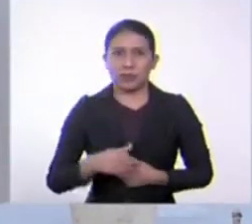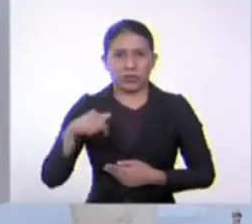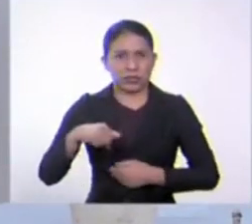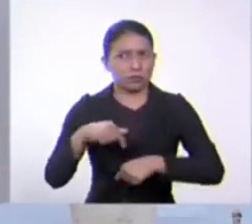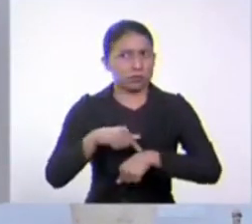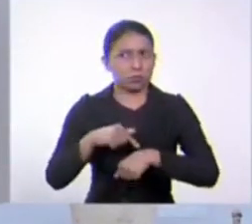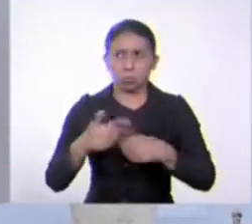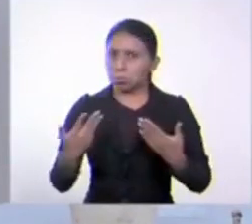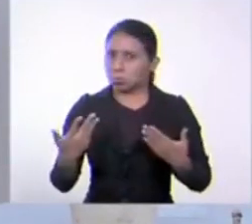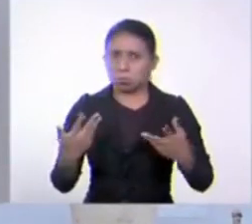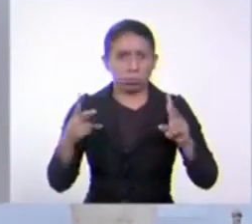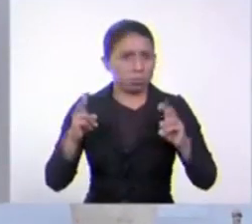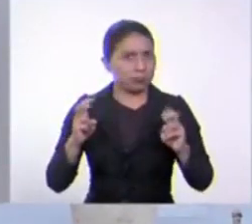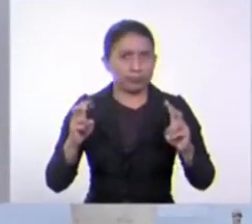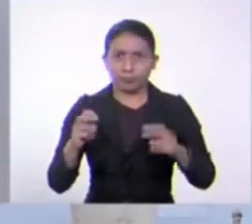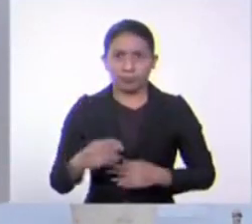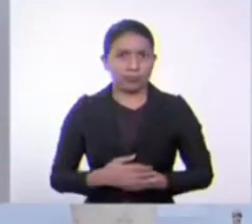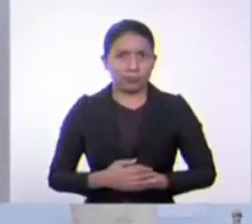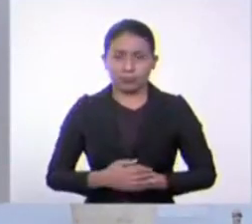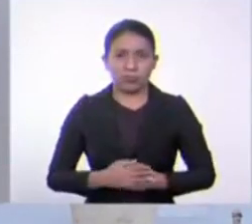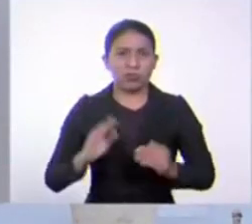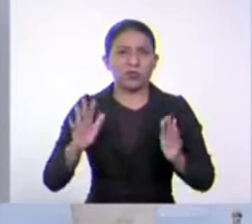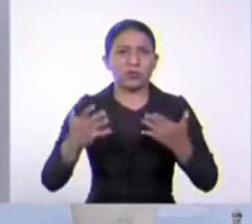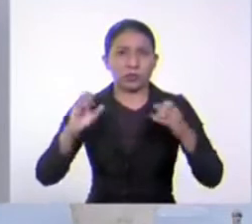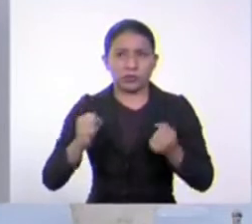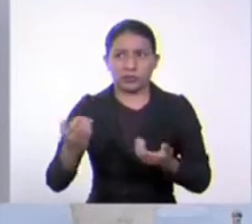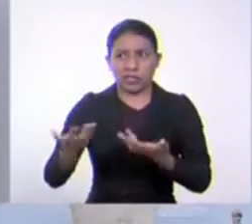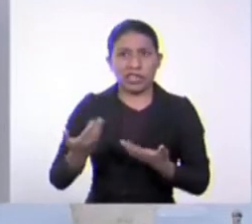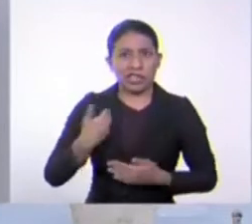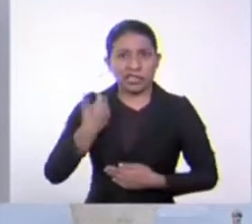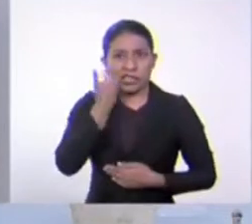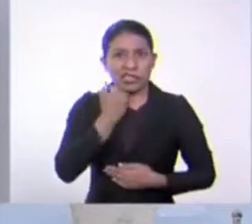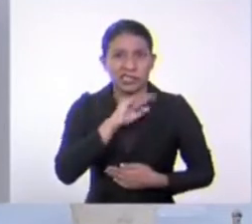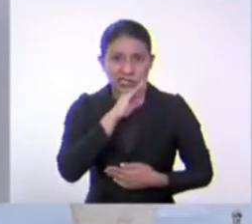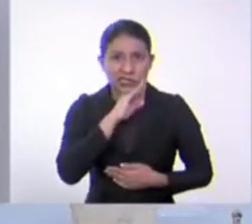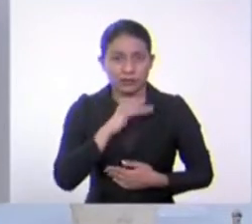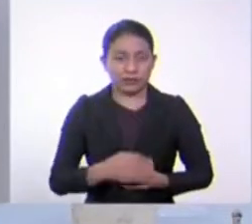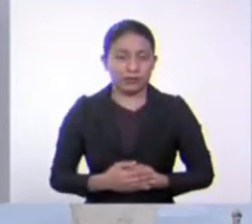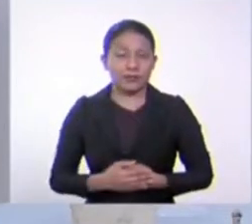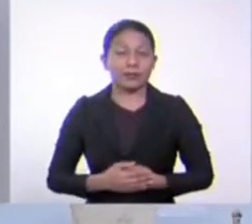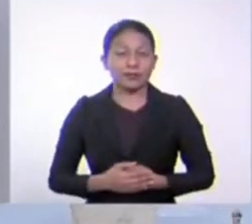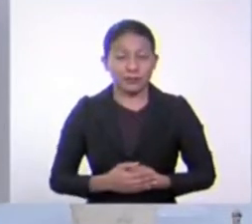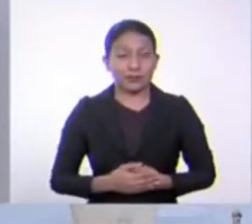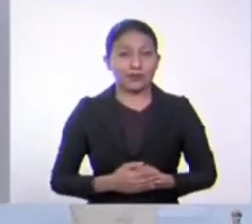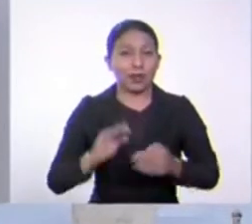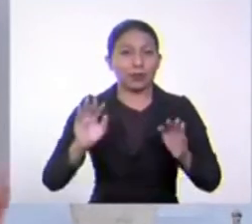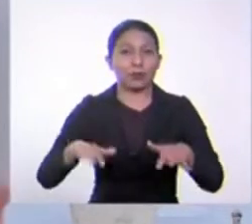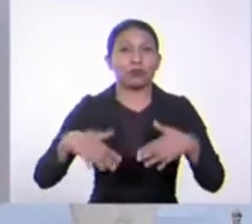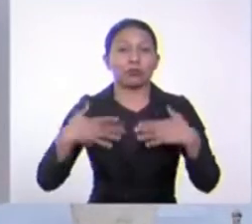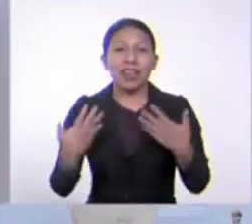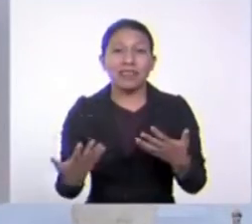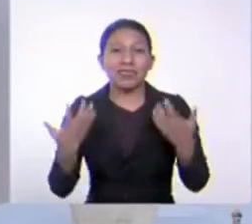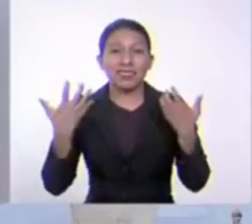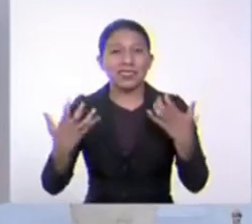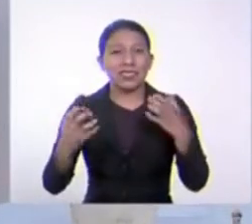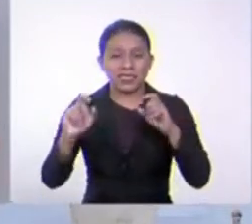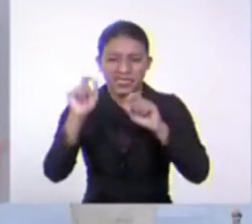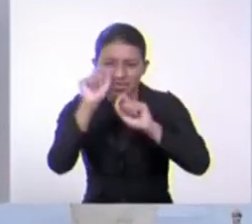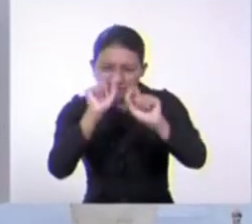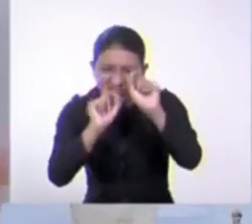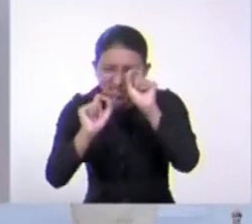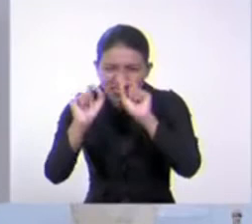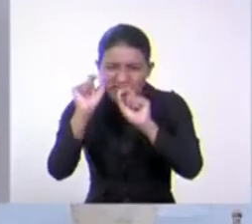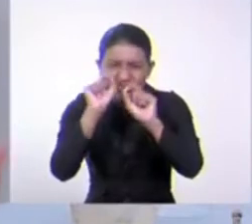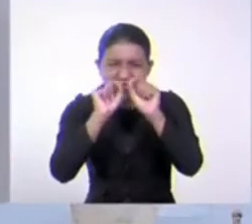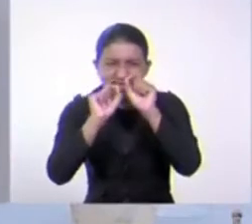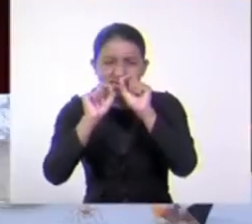no hemos hablado todavía de que nos pueden causar enfermedades. Esto es así debido a que la mayoría de las bacterias no